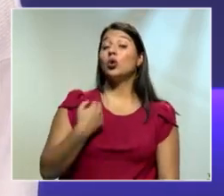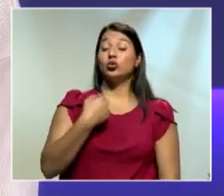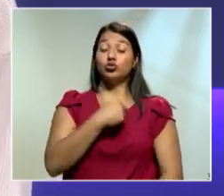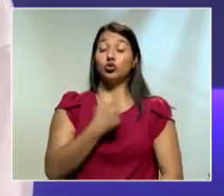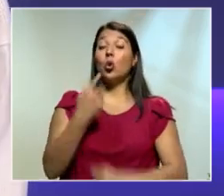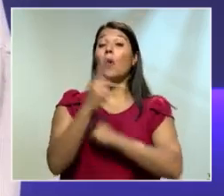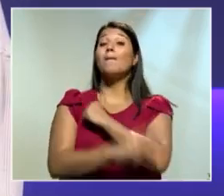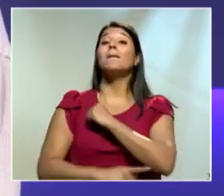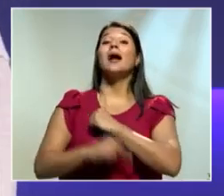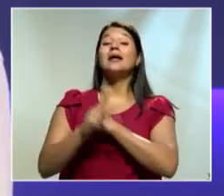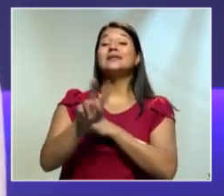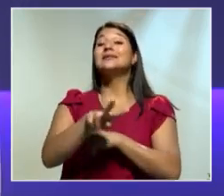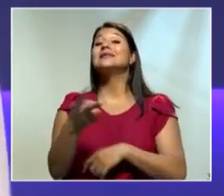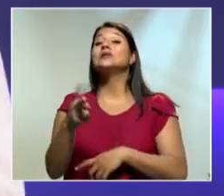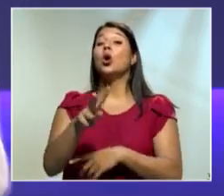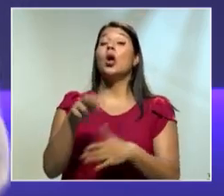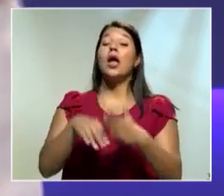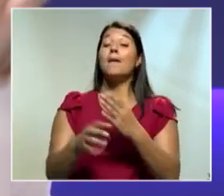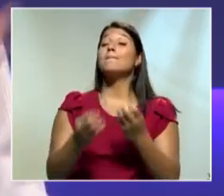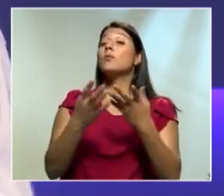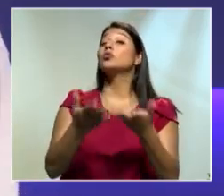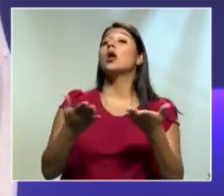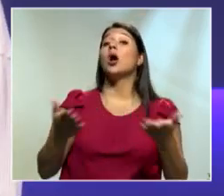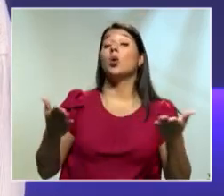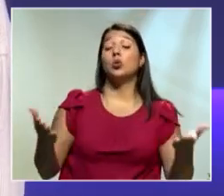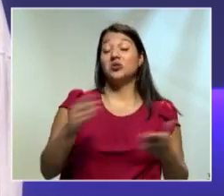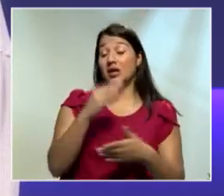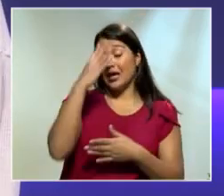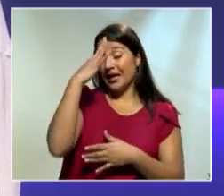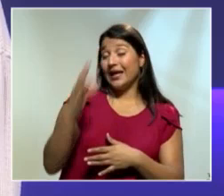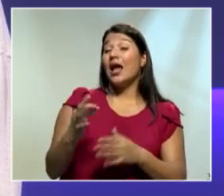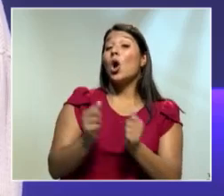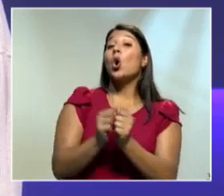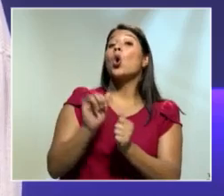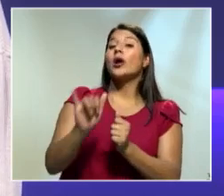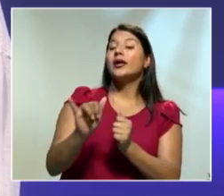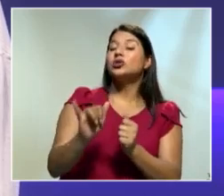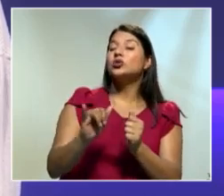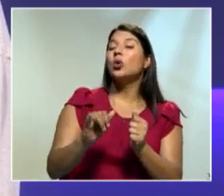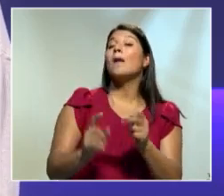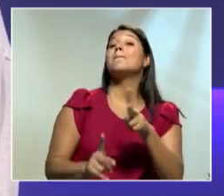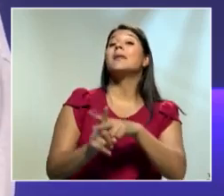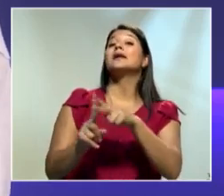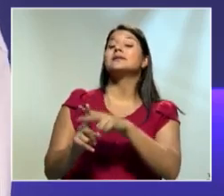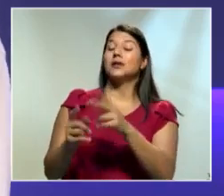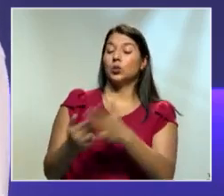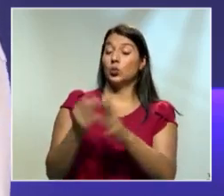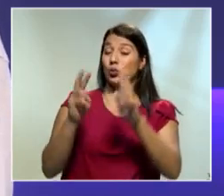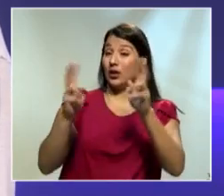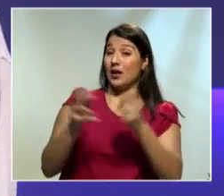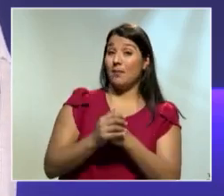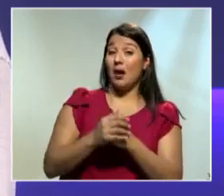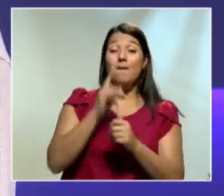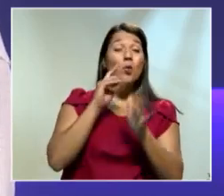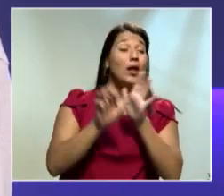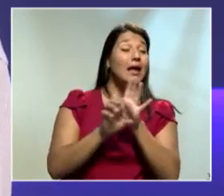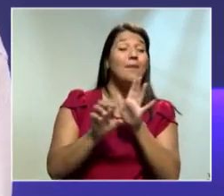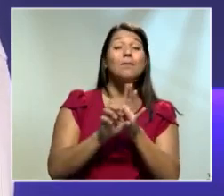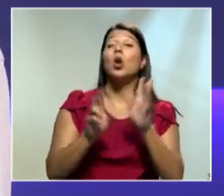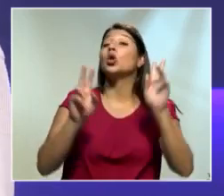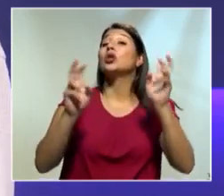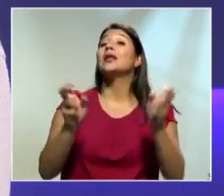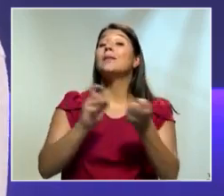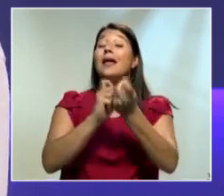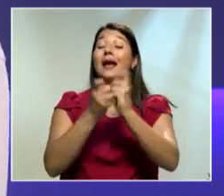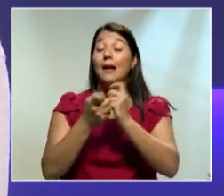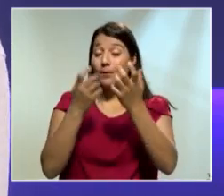país dual en muchas cosas y creo que hacia eso nos hemos ido polarizando en distintos temas. Específicamente con todo el tema de cambio climático,